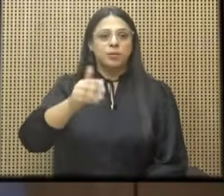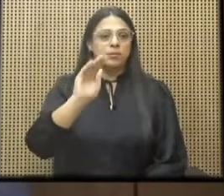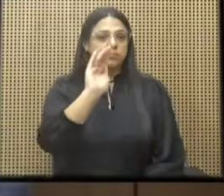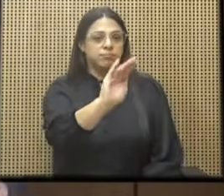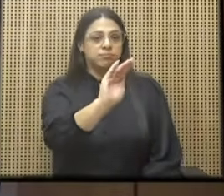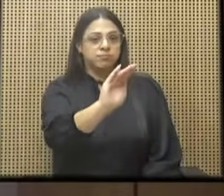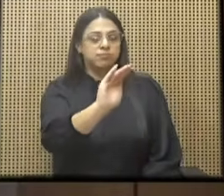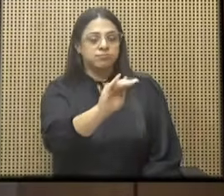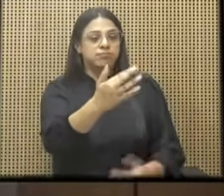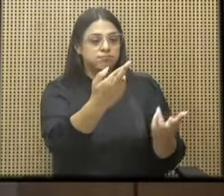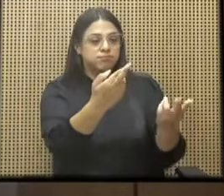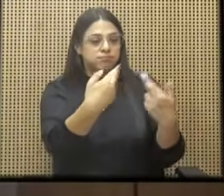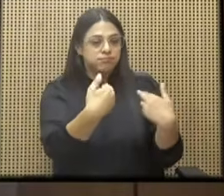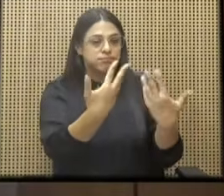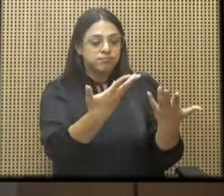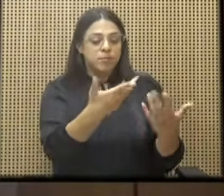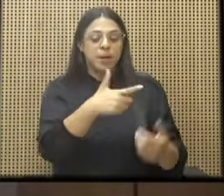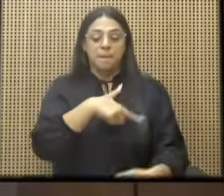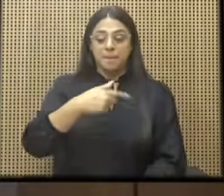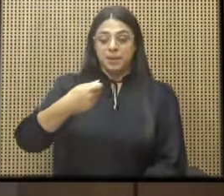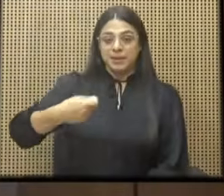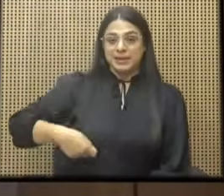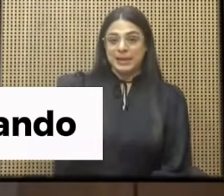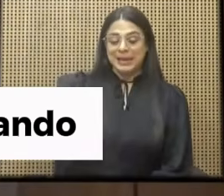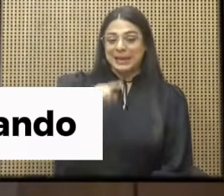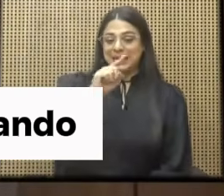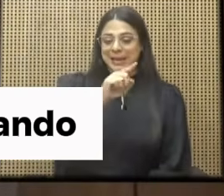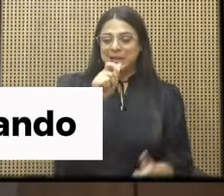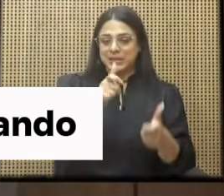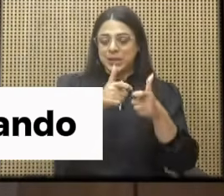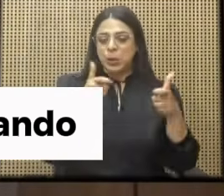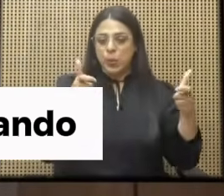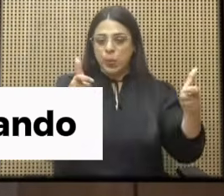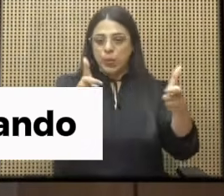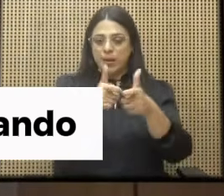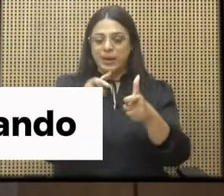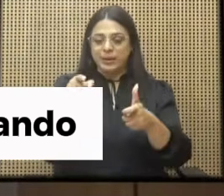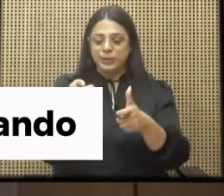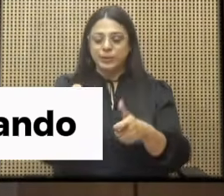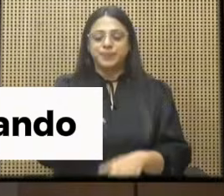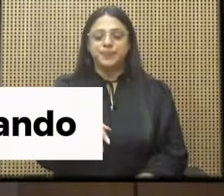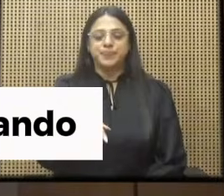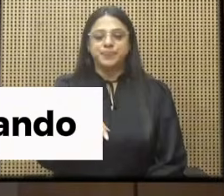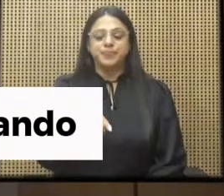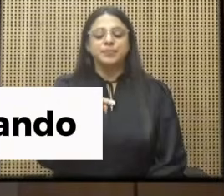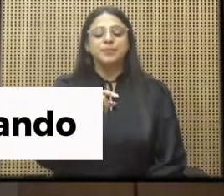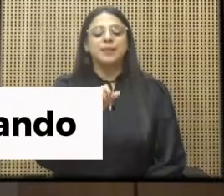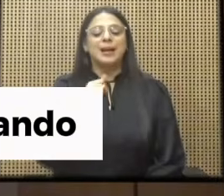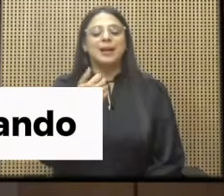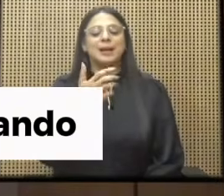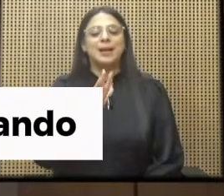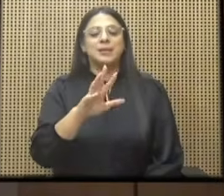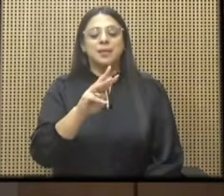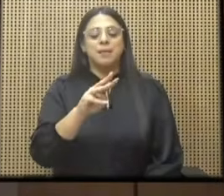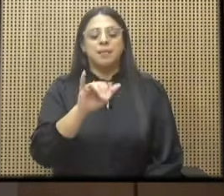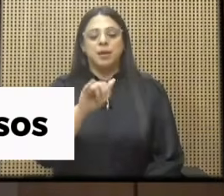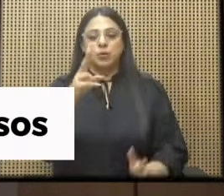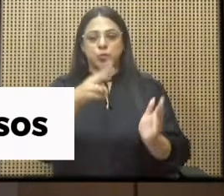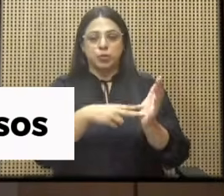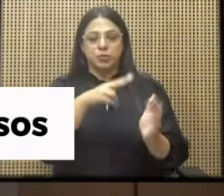preguntado la Presidenta de este Congreso, en nota del 15 de mayo del 26, don